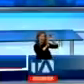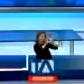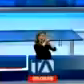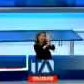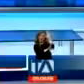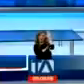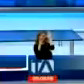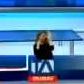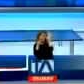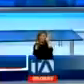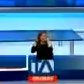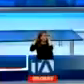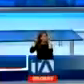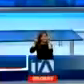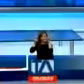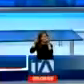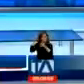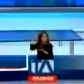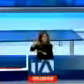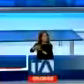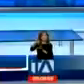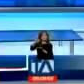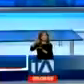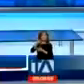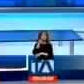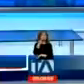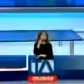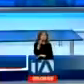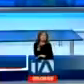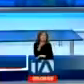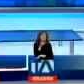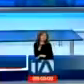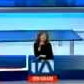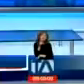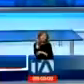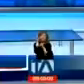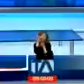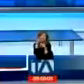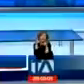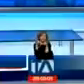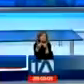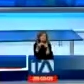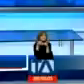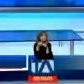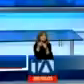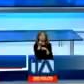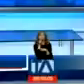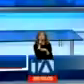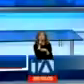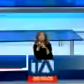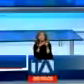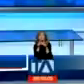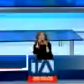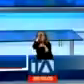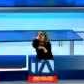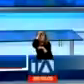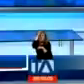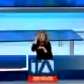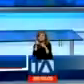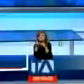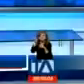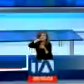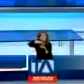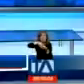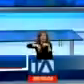se busca invalidar esa elección argumentando falta de conocimiento de los candidatos por parte de los electores. La nueva